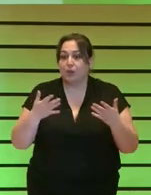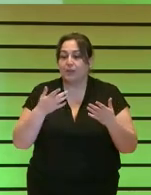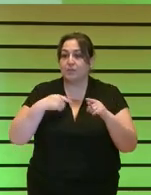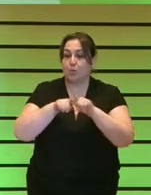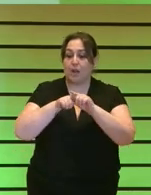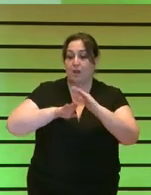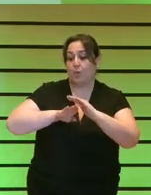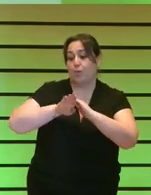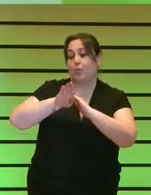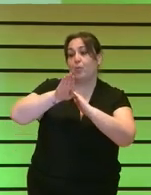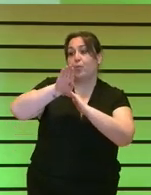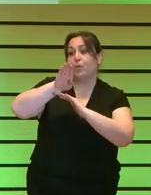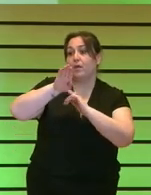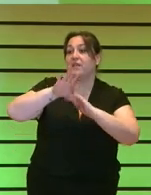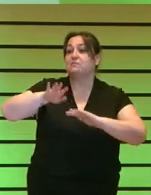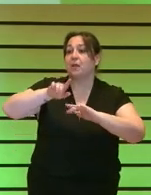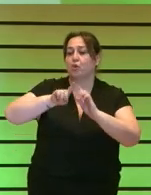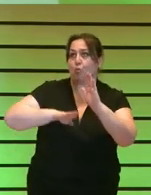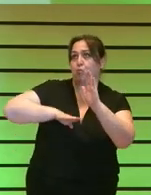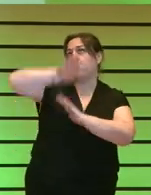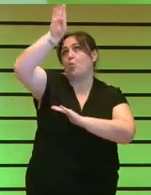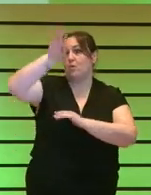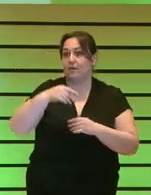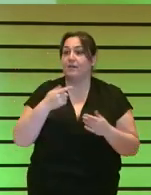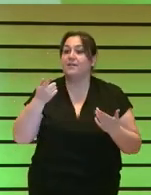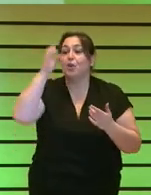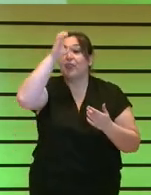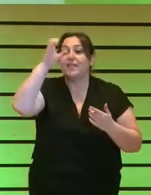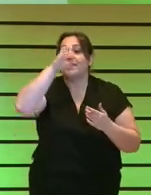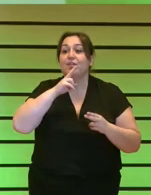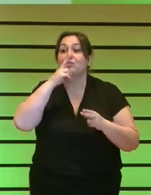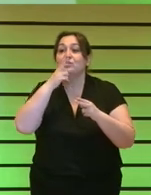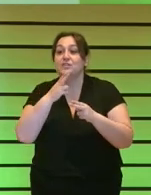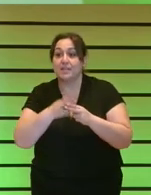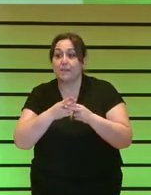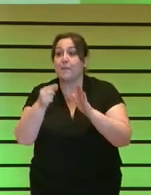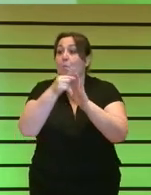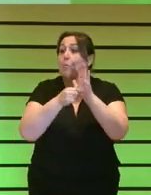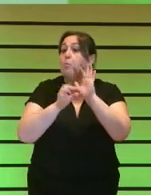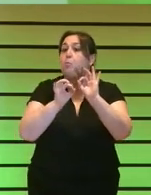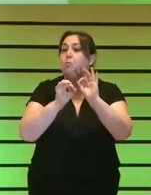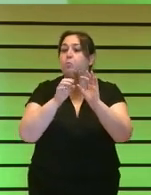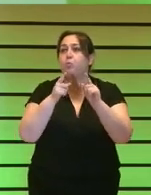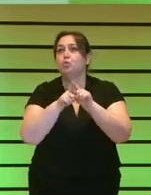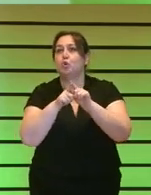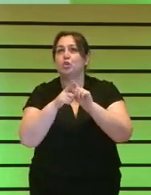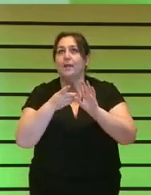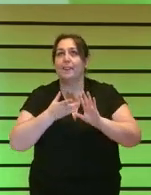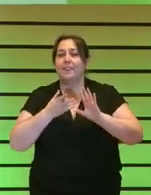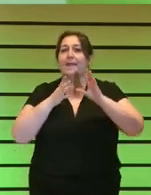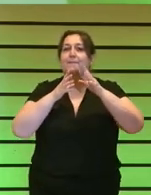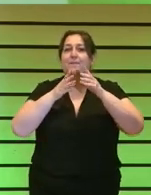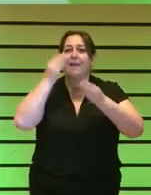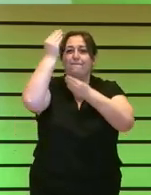será así sino que será exponencial eso que los científicos llaman que son como puntos de inflexión por traducirlo de alguna manera